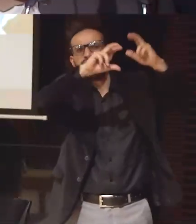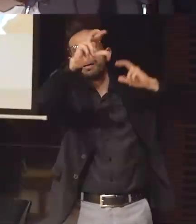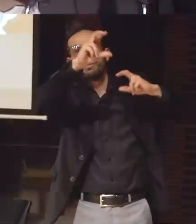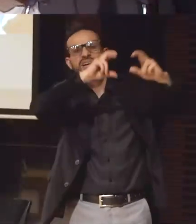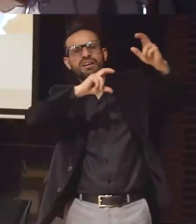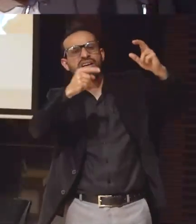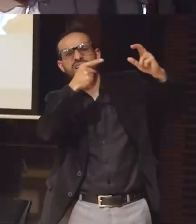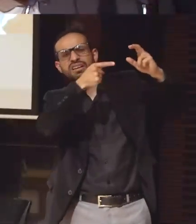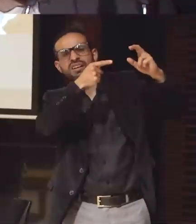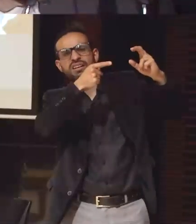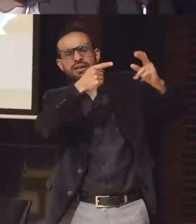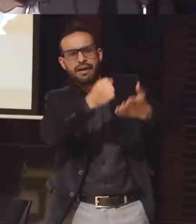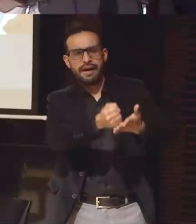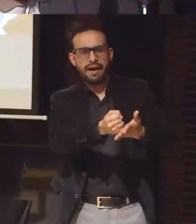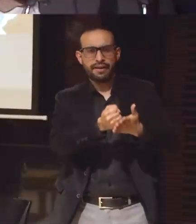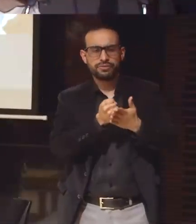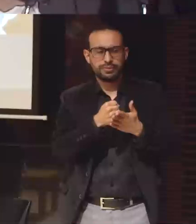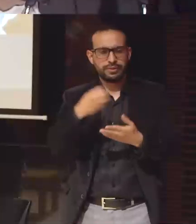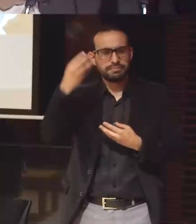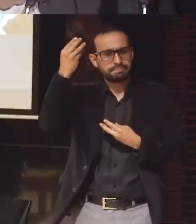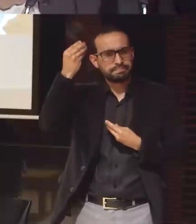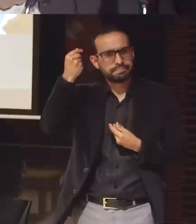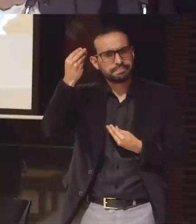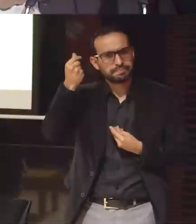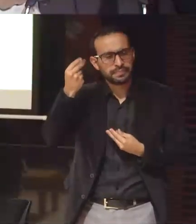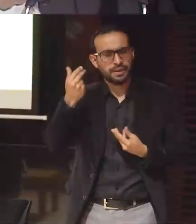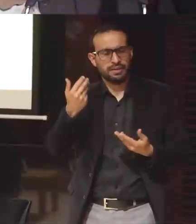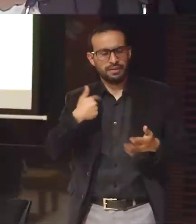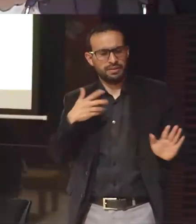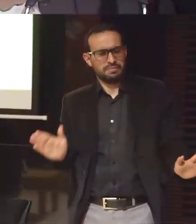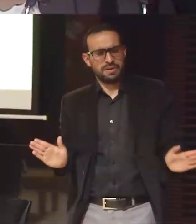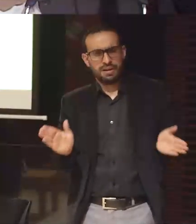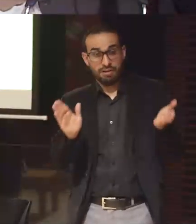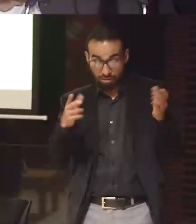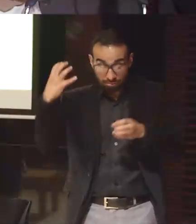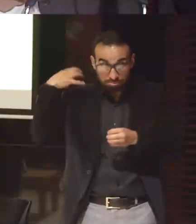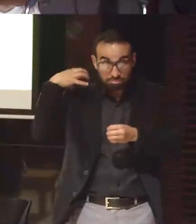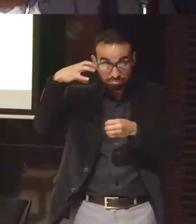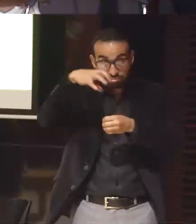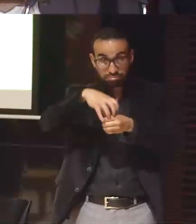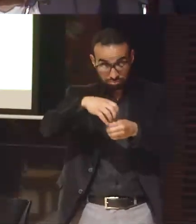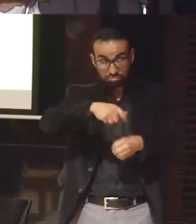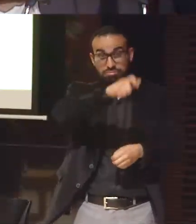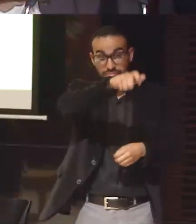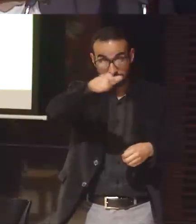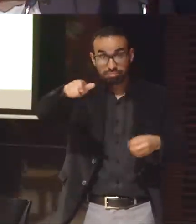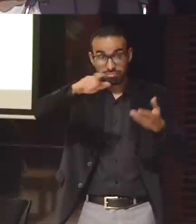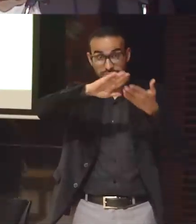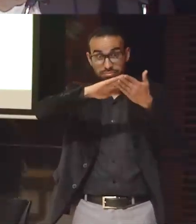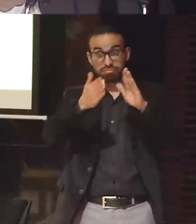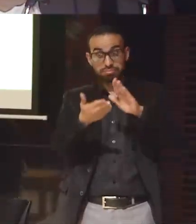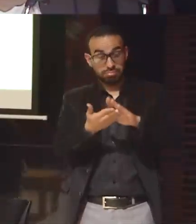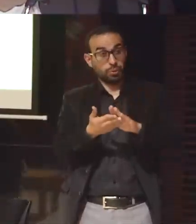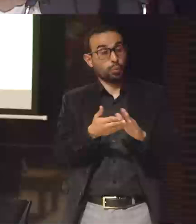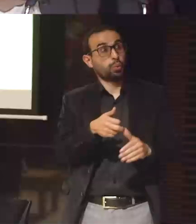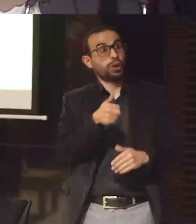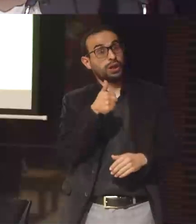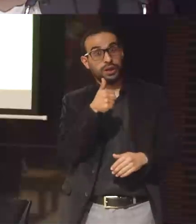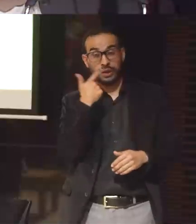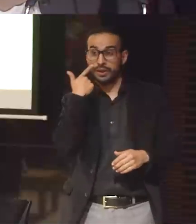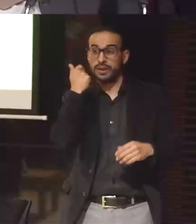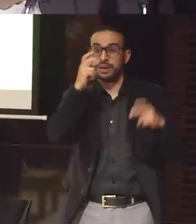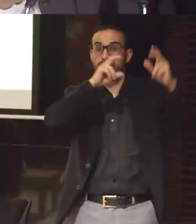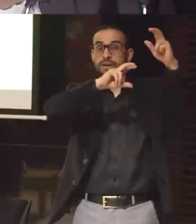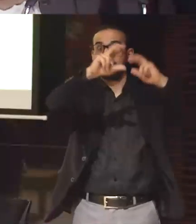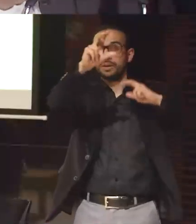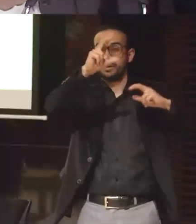los valores que para mí son relevantes. Entonces, en Ciudad Bolívar es decir: oiga, bueno, muy chévere toda la infraestructura que se me está poniendo, pero yo construí esta